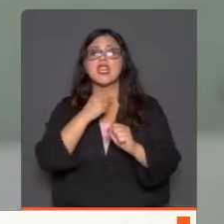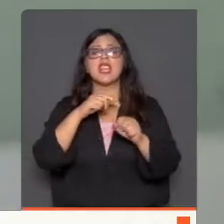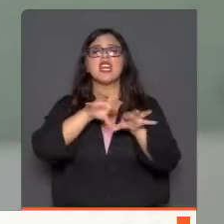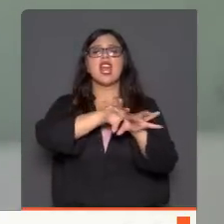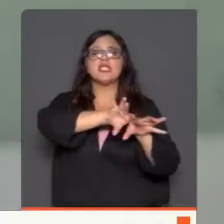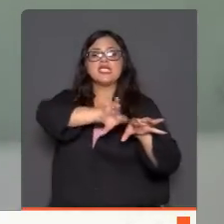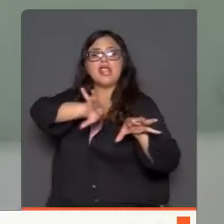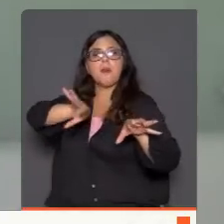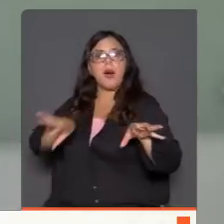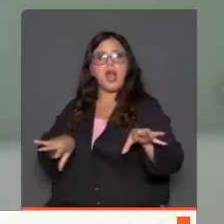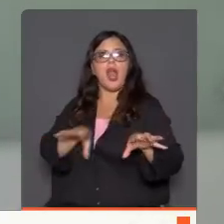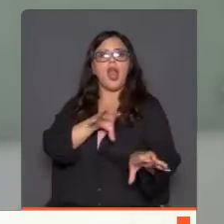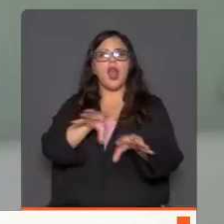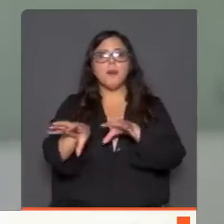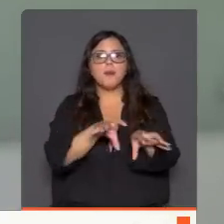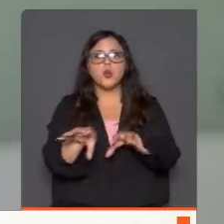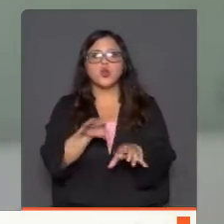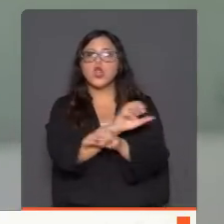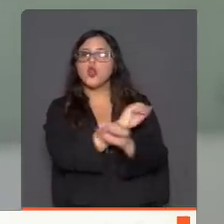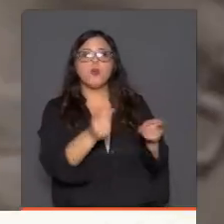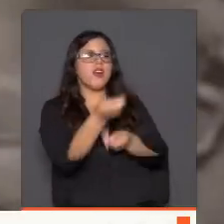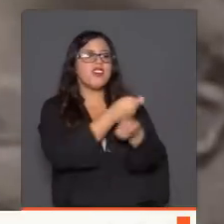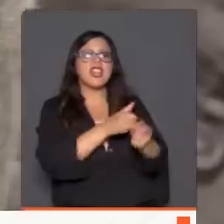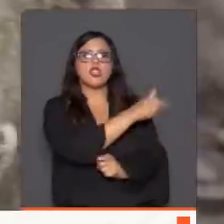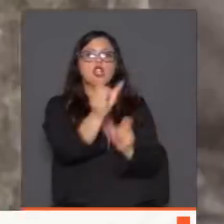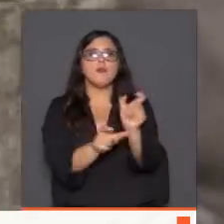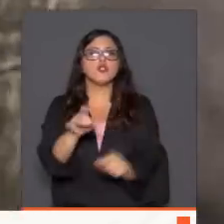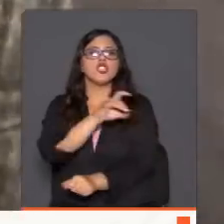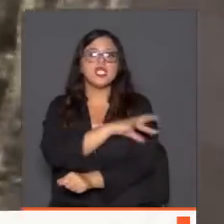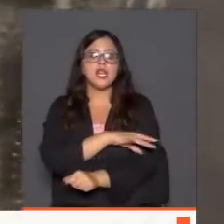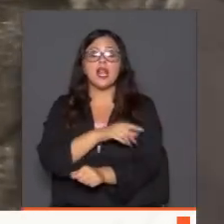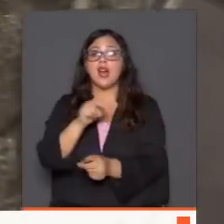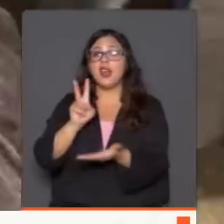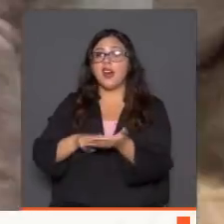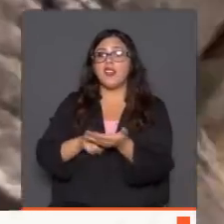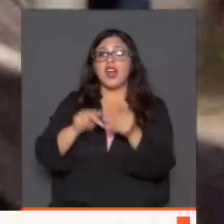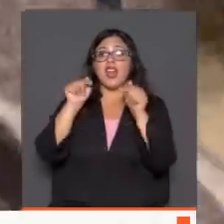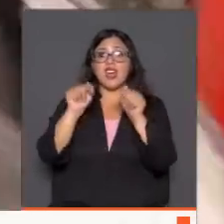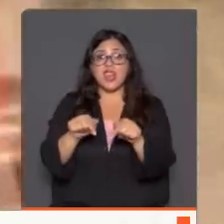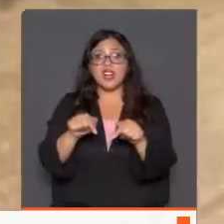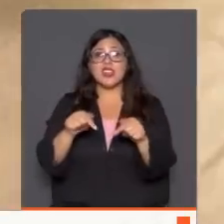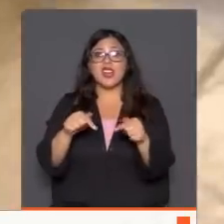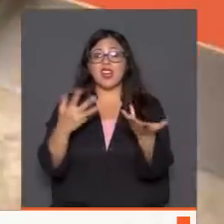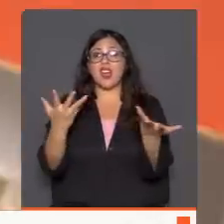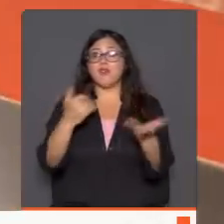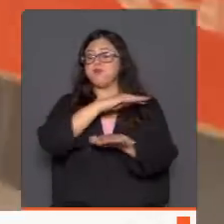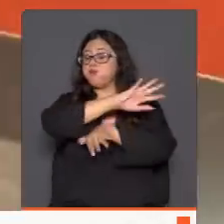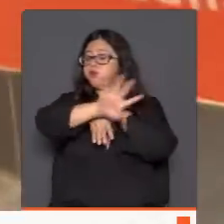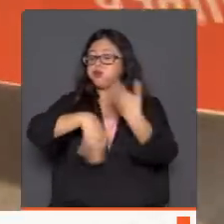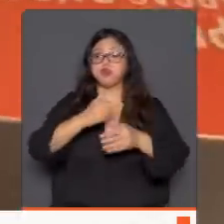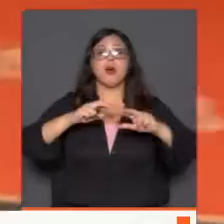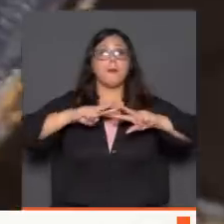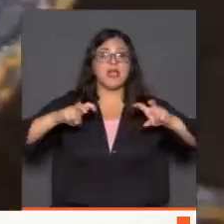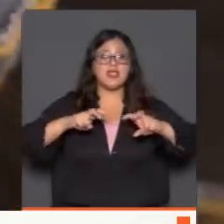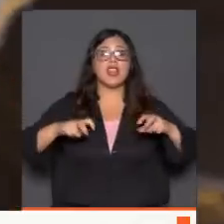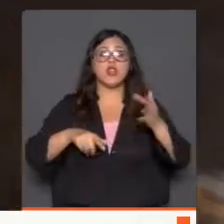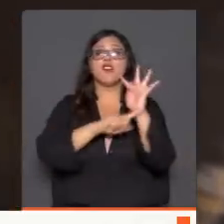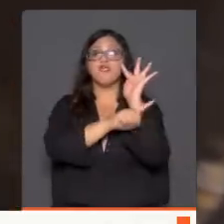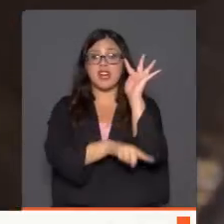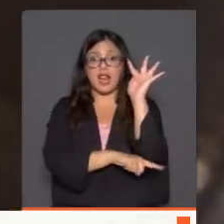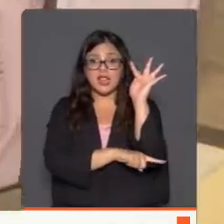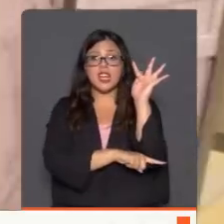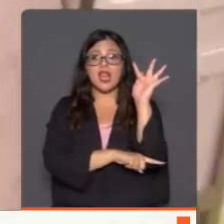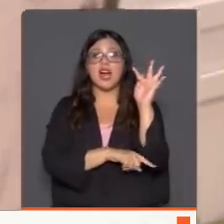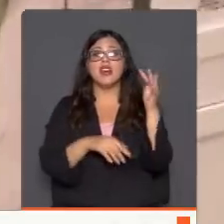productos y que no se le pueda vender a todos los chilenos. Lo cierto es que este escándalo plasmado en una investigación del Ministerio Público ya tiene